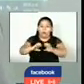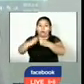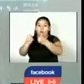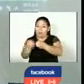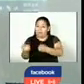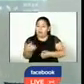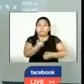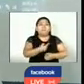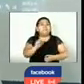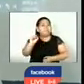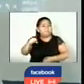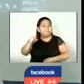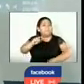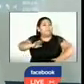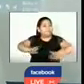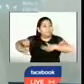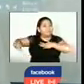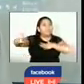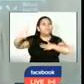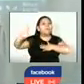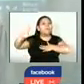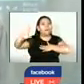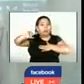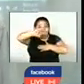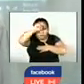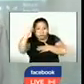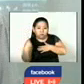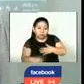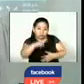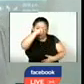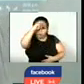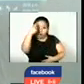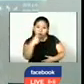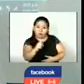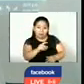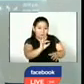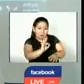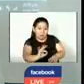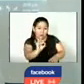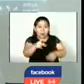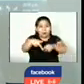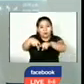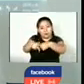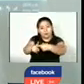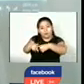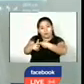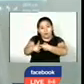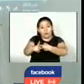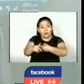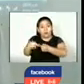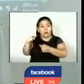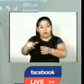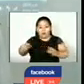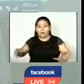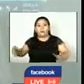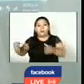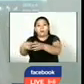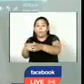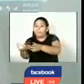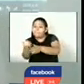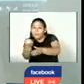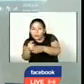comprometidas con la ejecución exitosa de los trabajos y el staff de